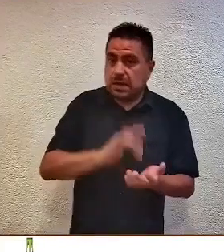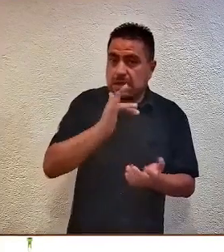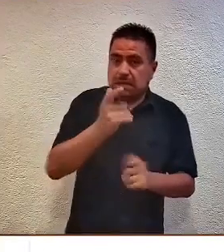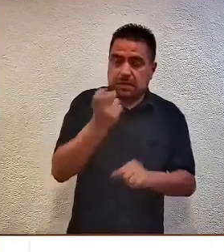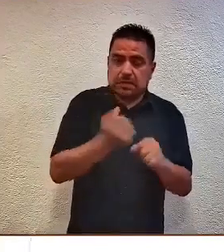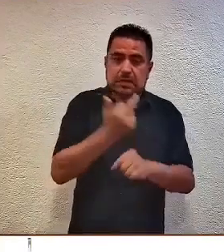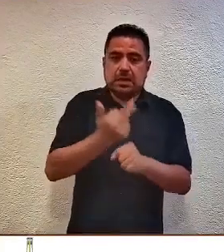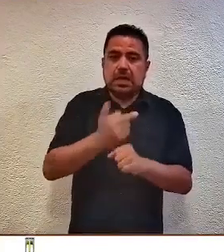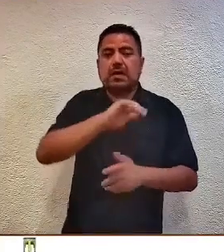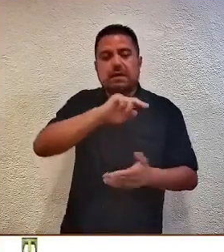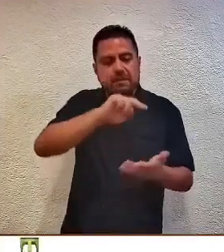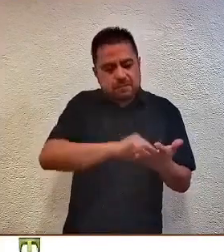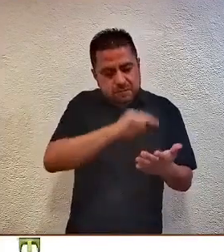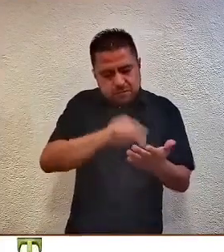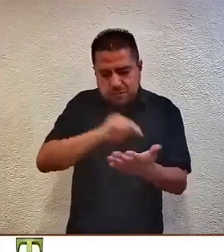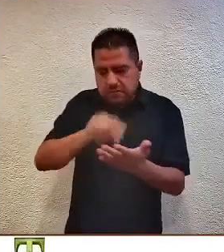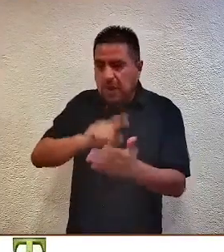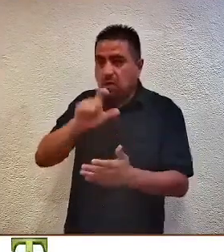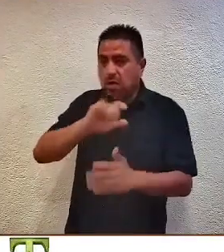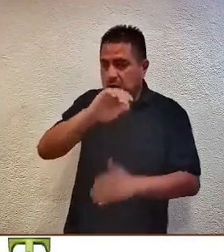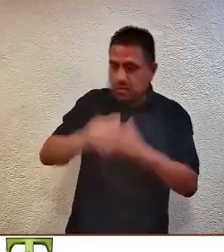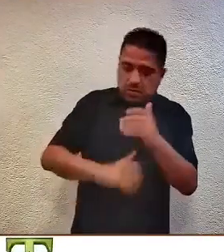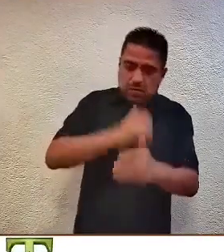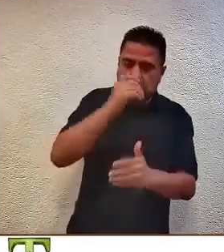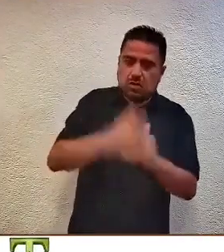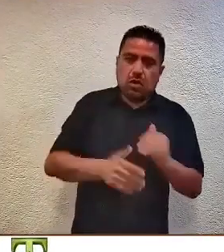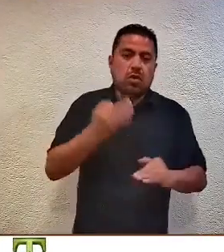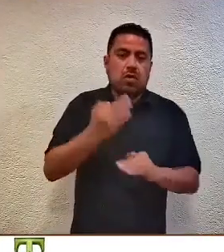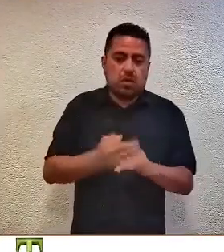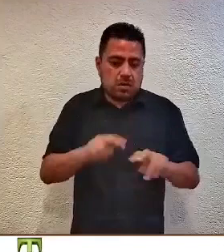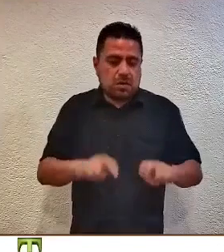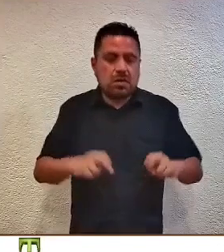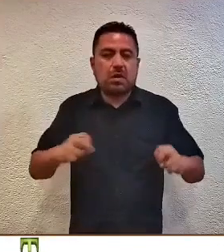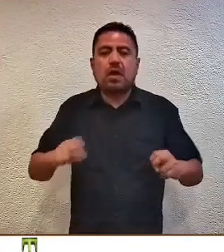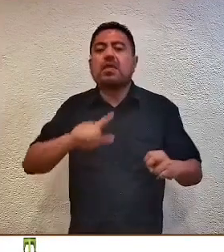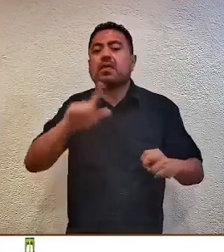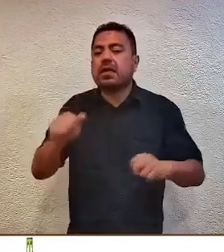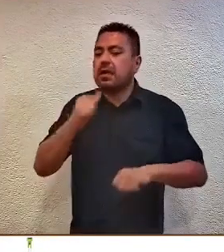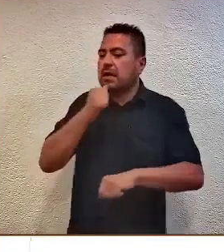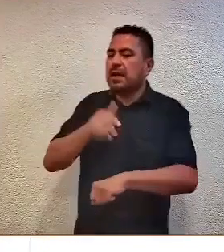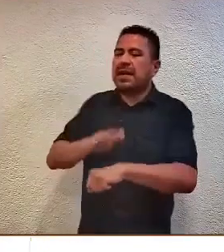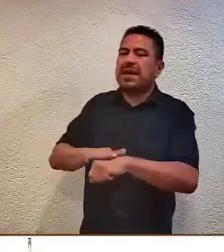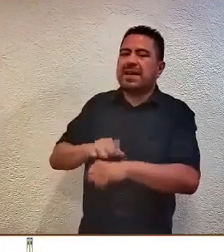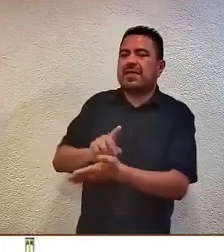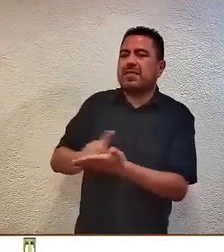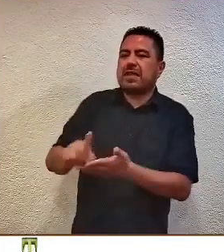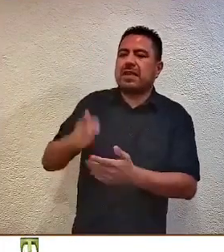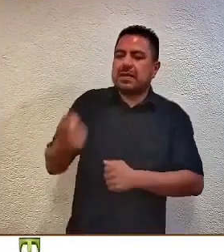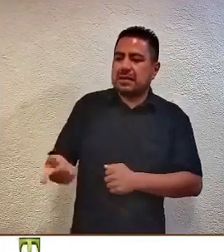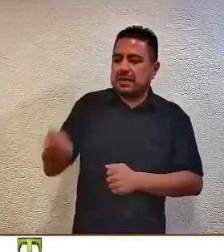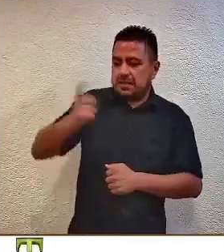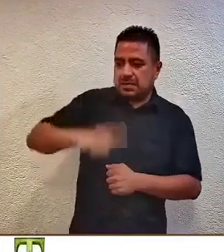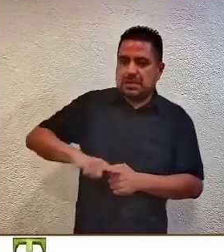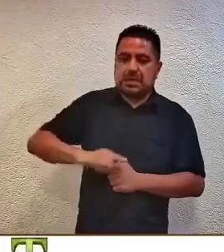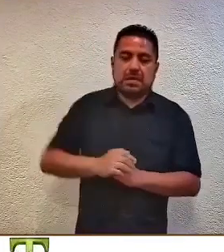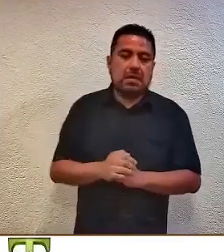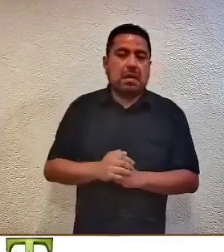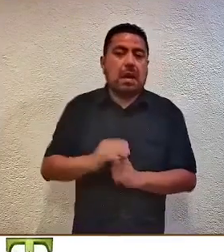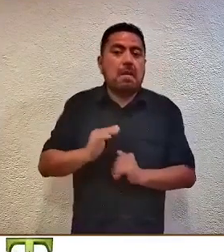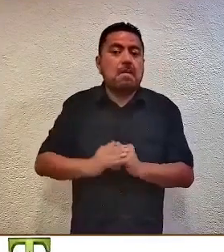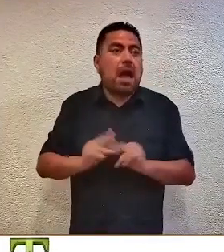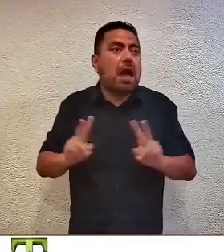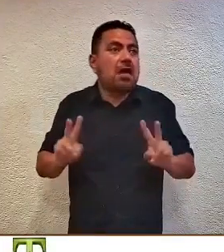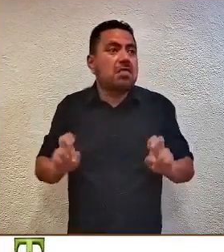secretario. Sírvase recabar las firmas a la conclusión de la presente sesión y en consecuencia notificarlo como en derecho corresponda. Al no haber